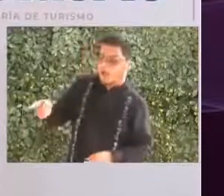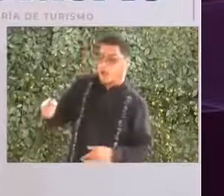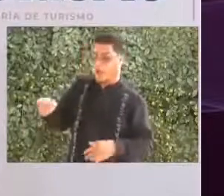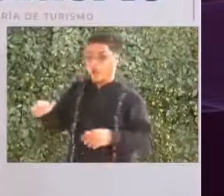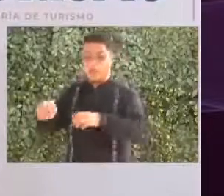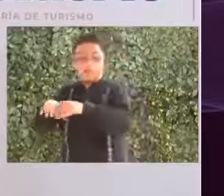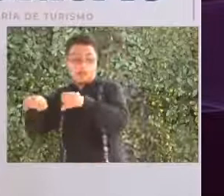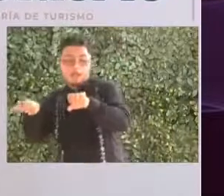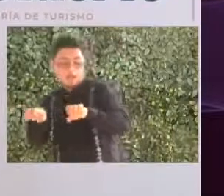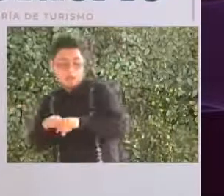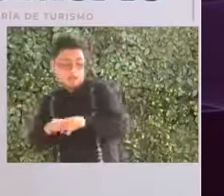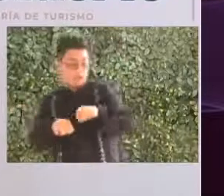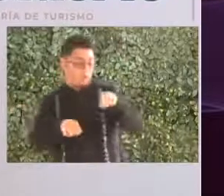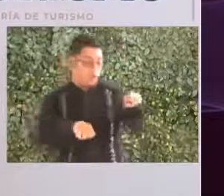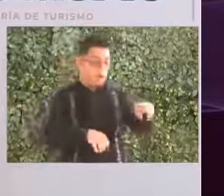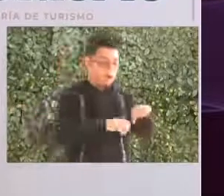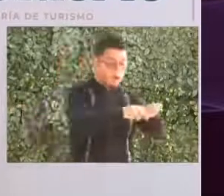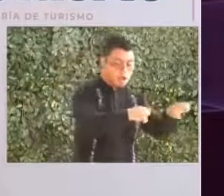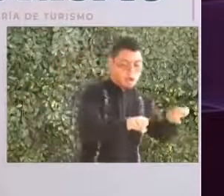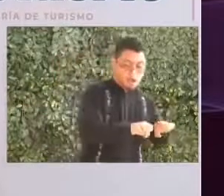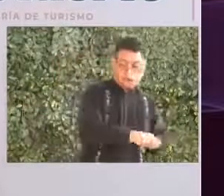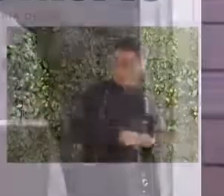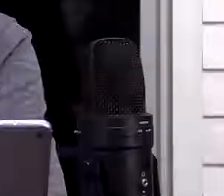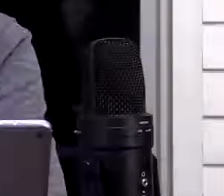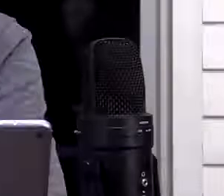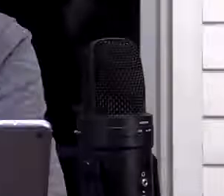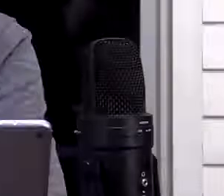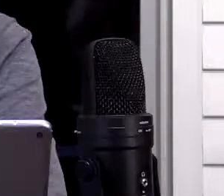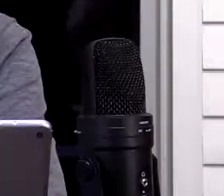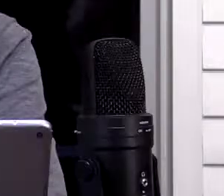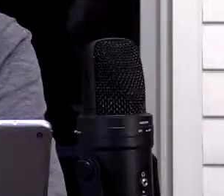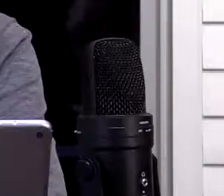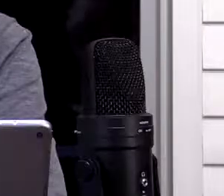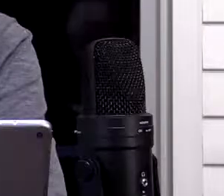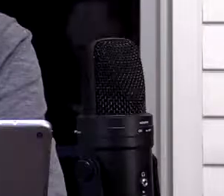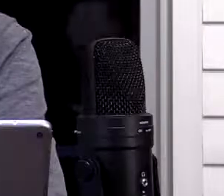partidistas cuando uno tiene una responsabilidad en el gobierno.